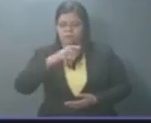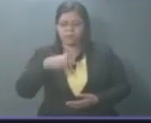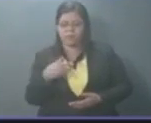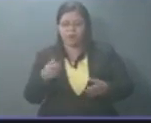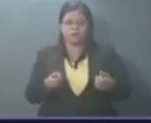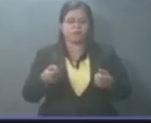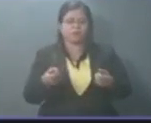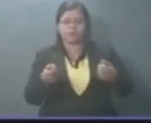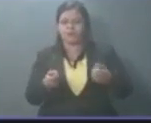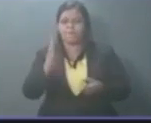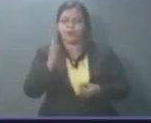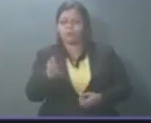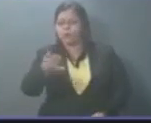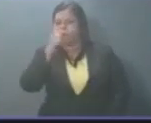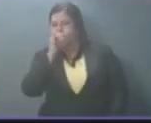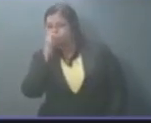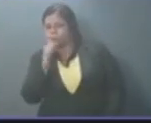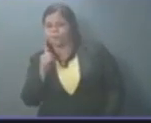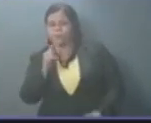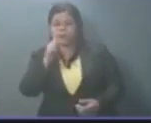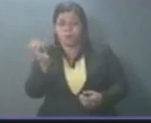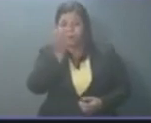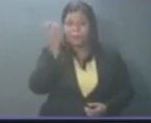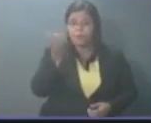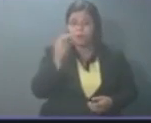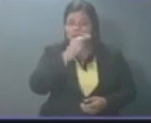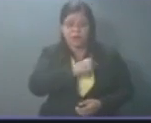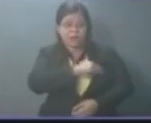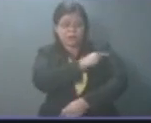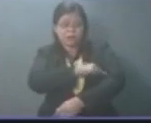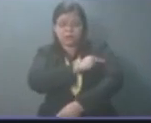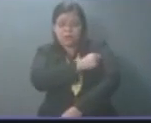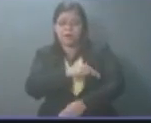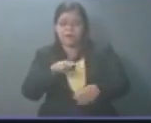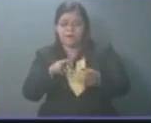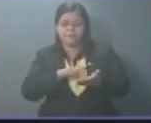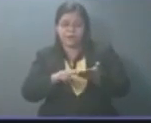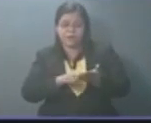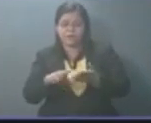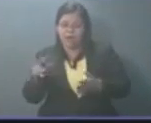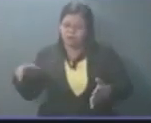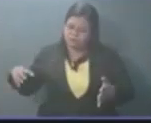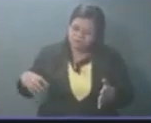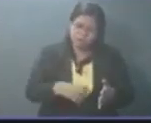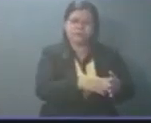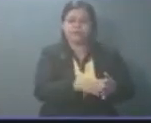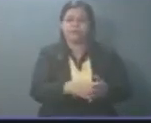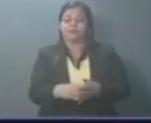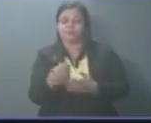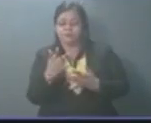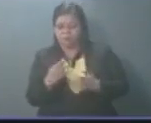autobús en estado de ebriedad golpea una ambulancia de la Cruz Verde mientras estaba estacionada. Al observar el percance, le